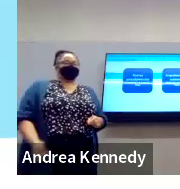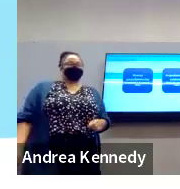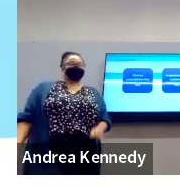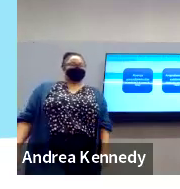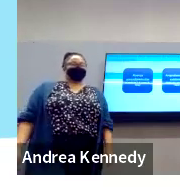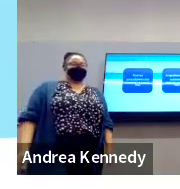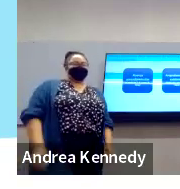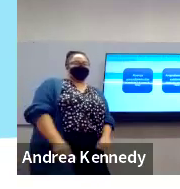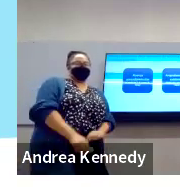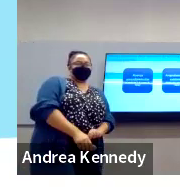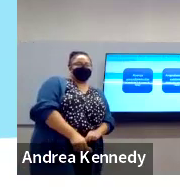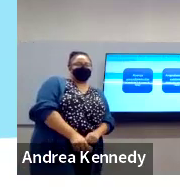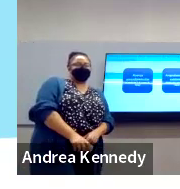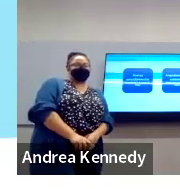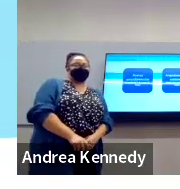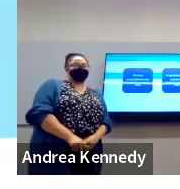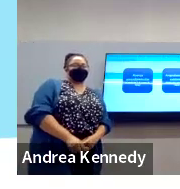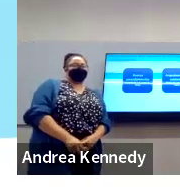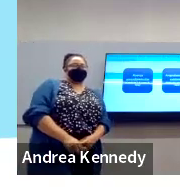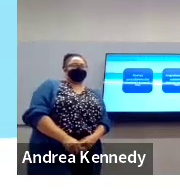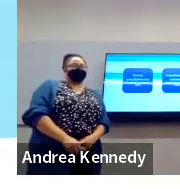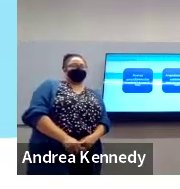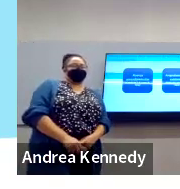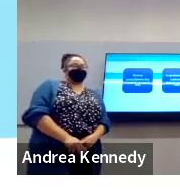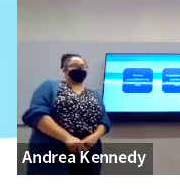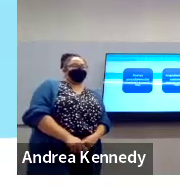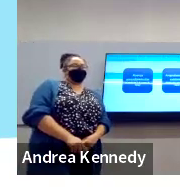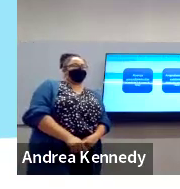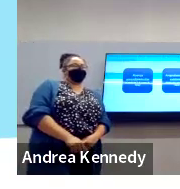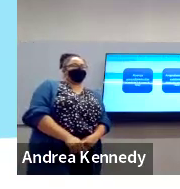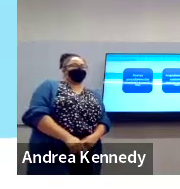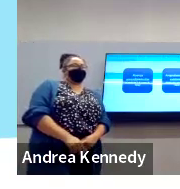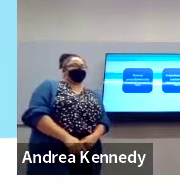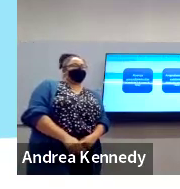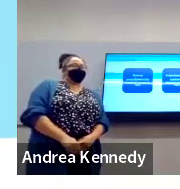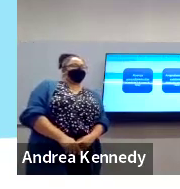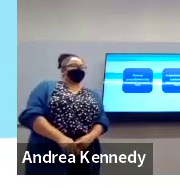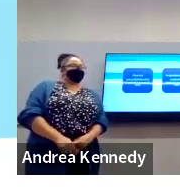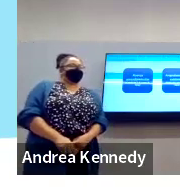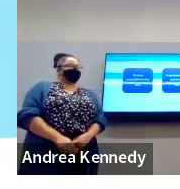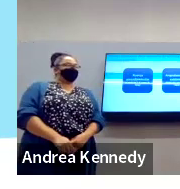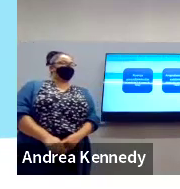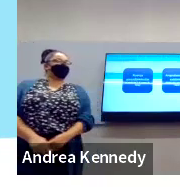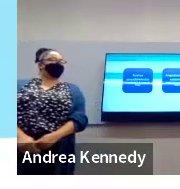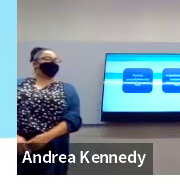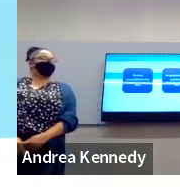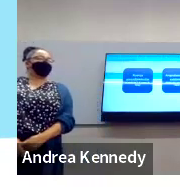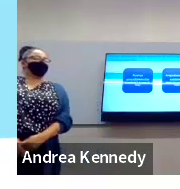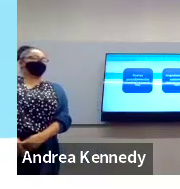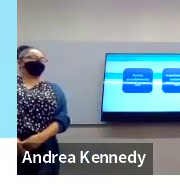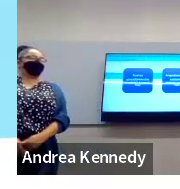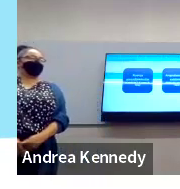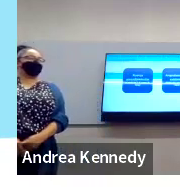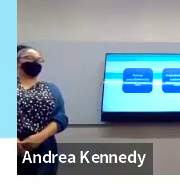viven después, a partir del 1 de marzo del 2024, y los arrendamientos que ya